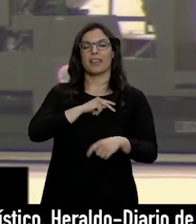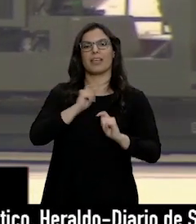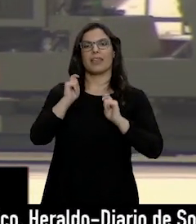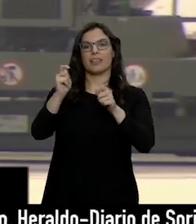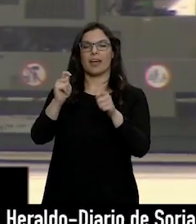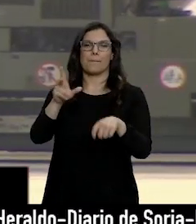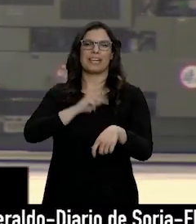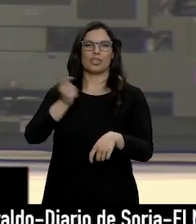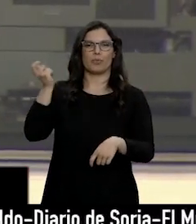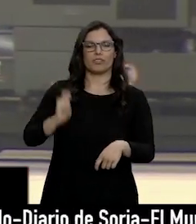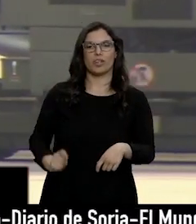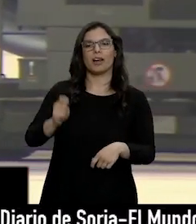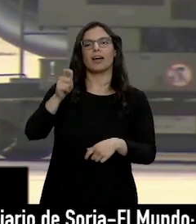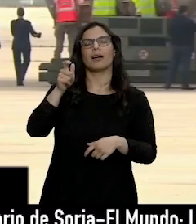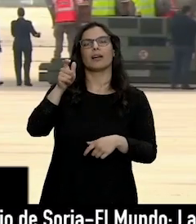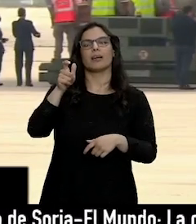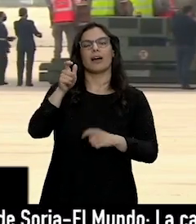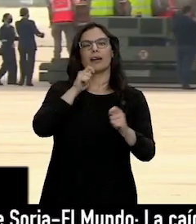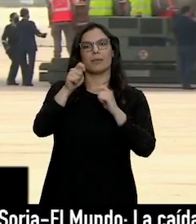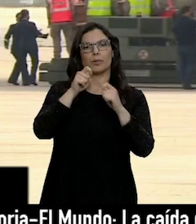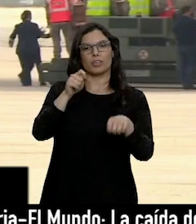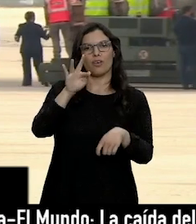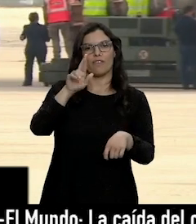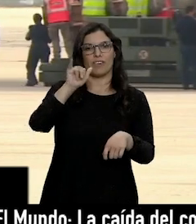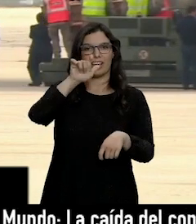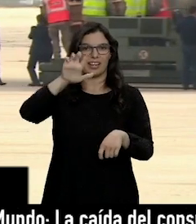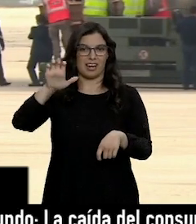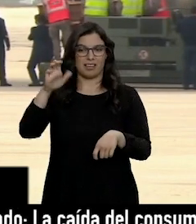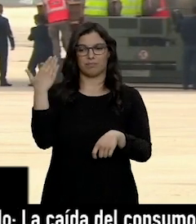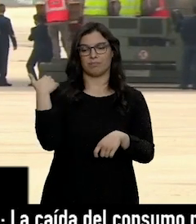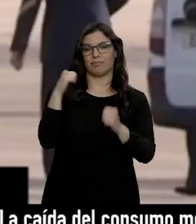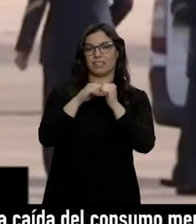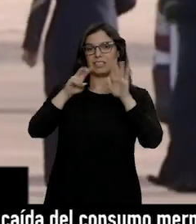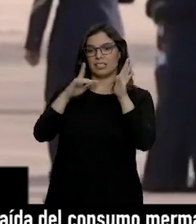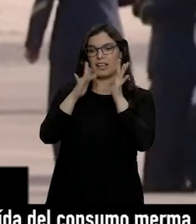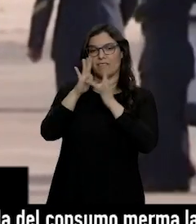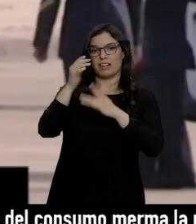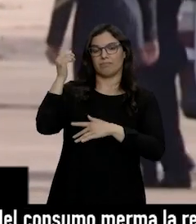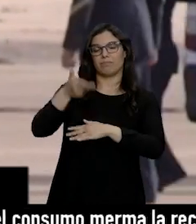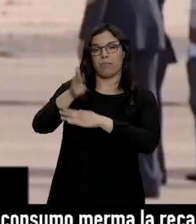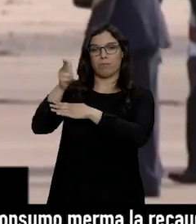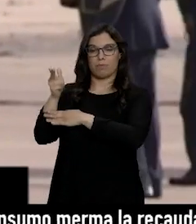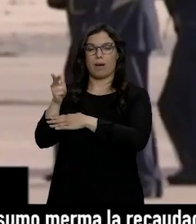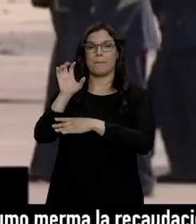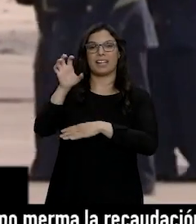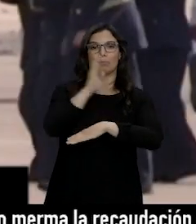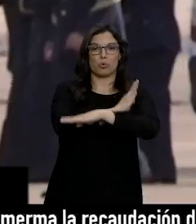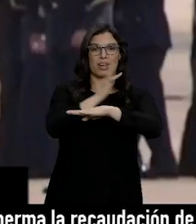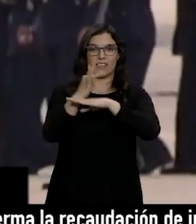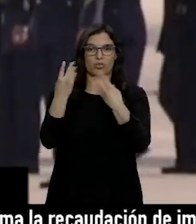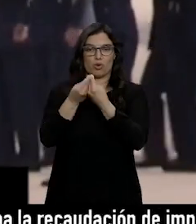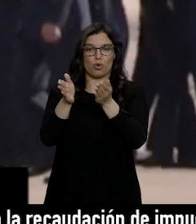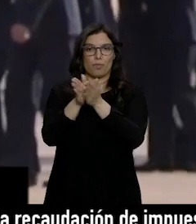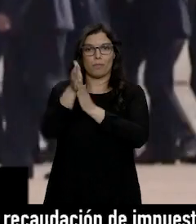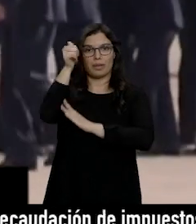al mérito profesional al reportero Roberto Fraile, que fue asesinado el pasado 27 de abril en Burkina Faso junto a su